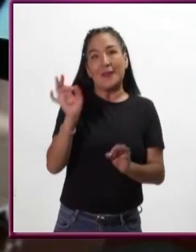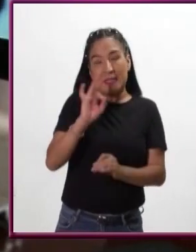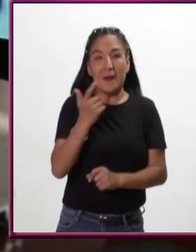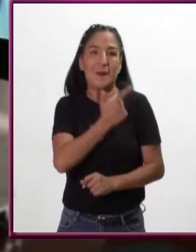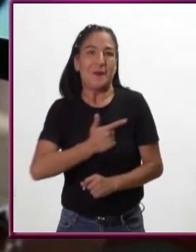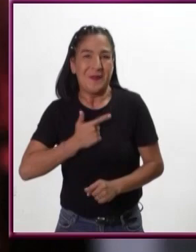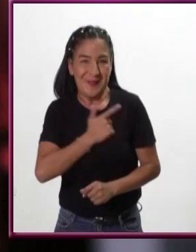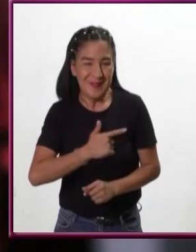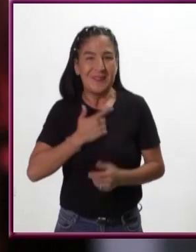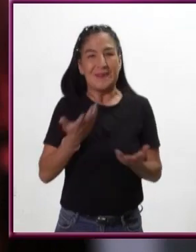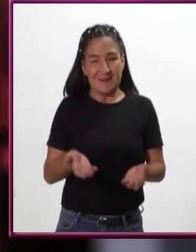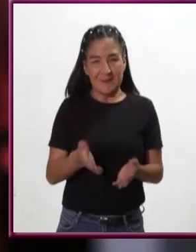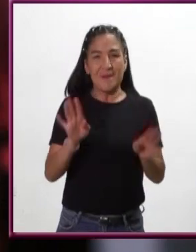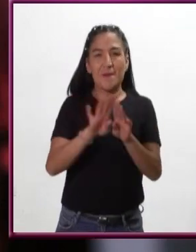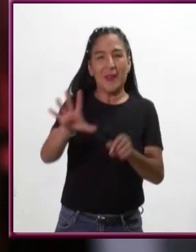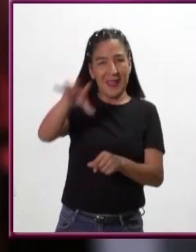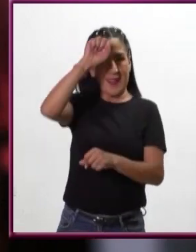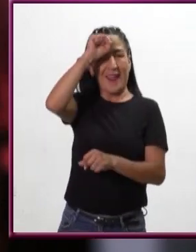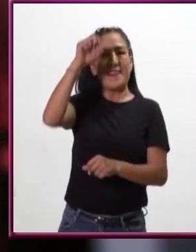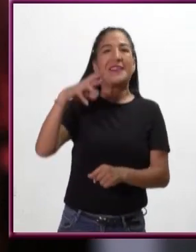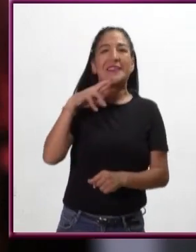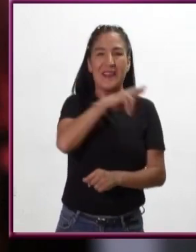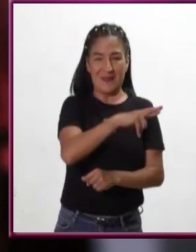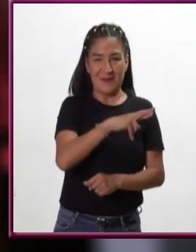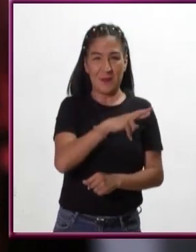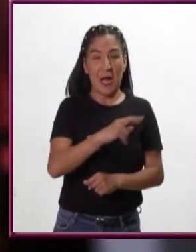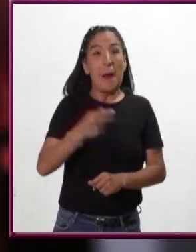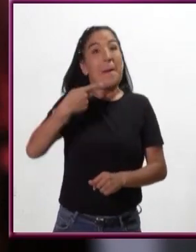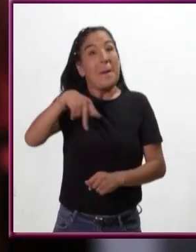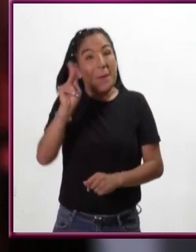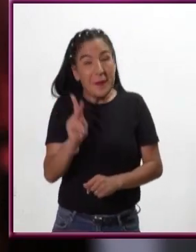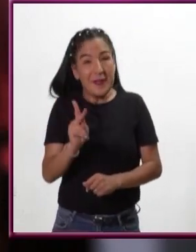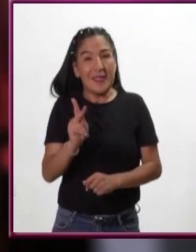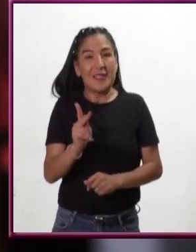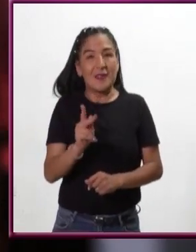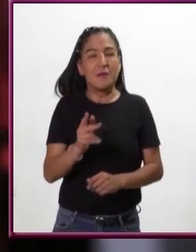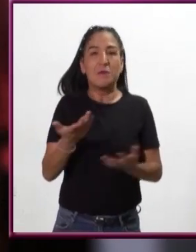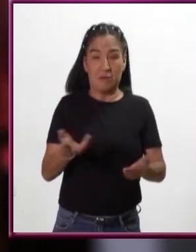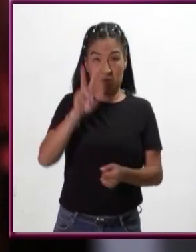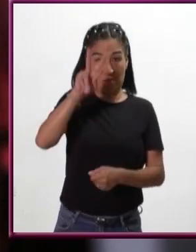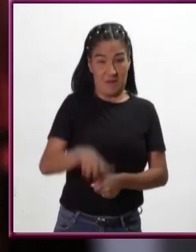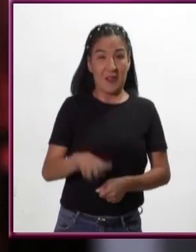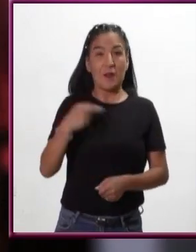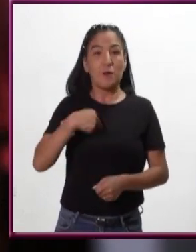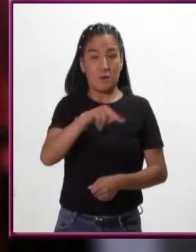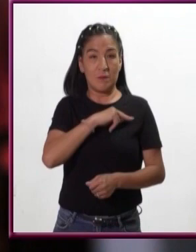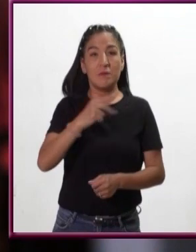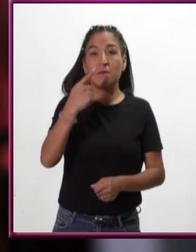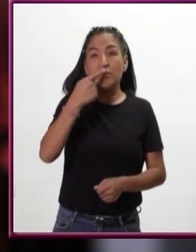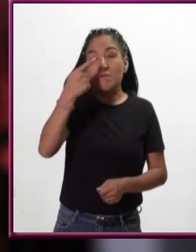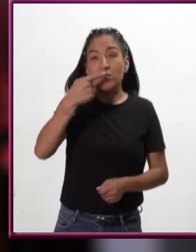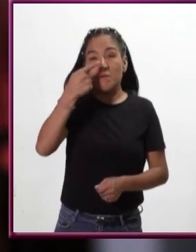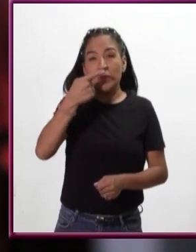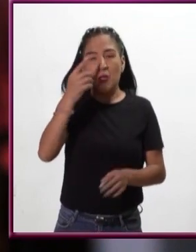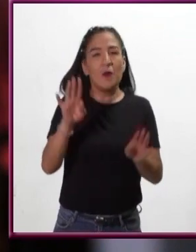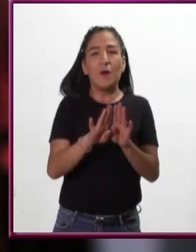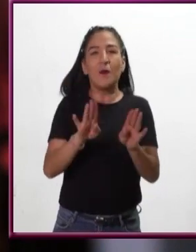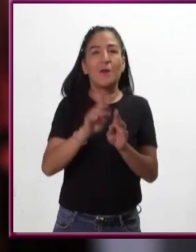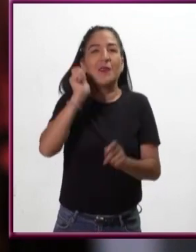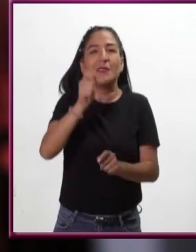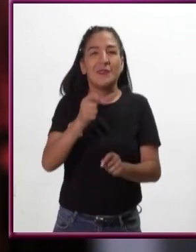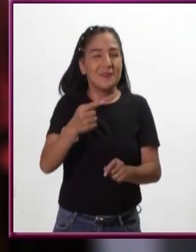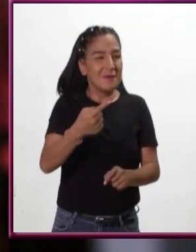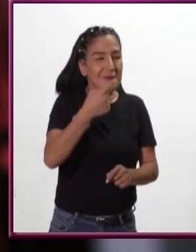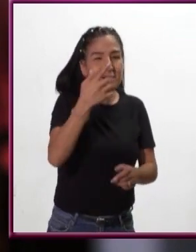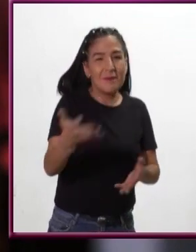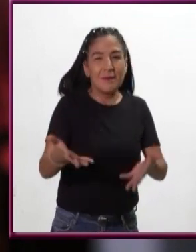gusta mucho. Y como que ya lo captamos rápido. Pero en realidad nuestro olfato es el